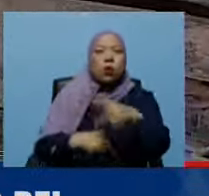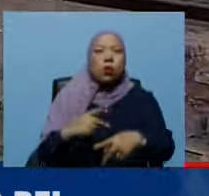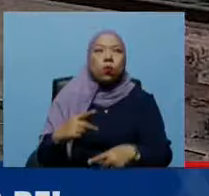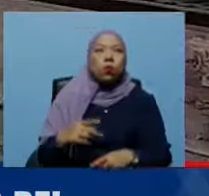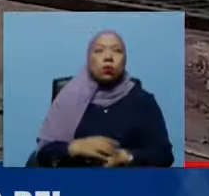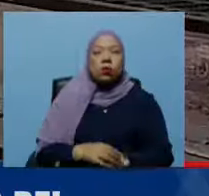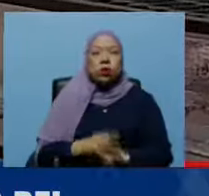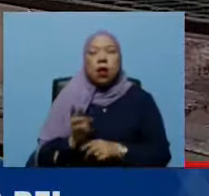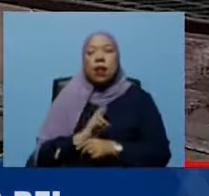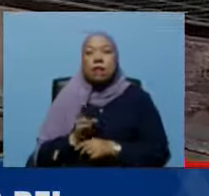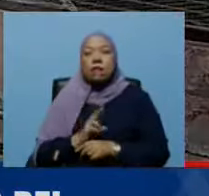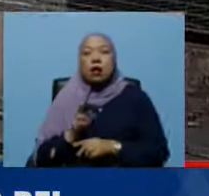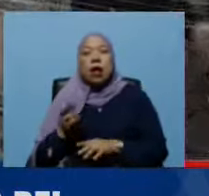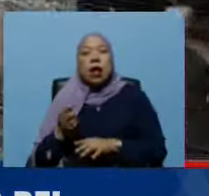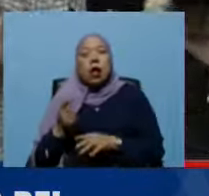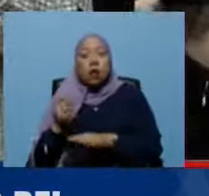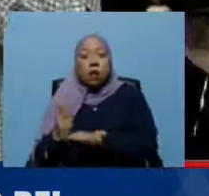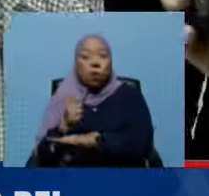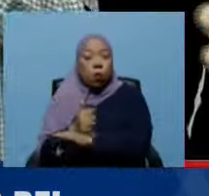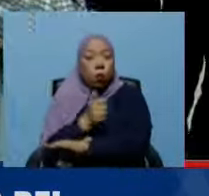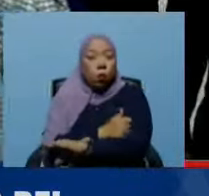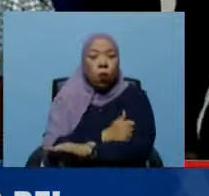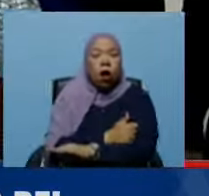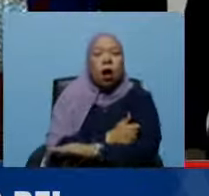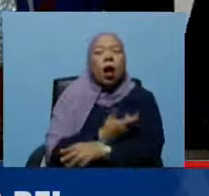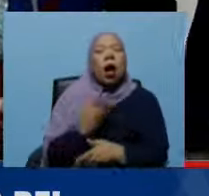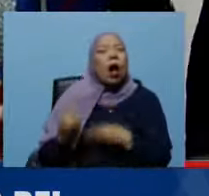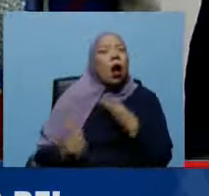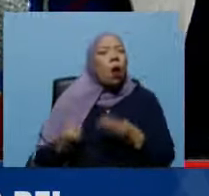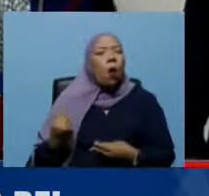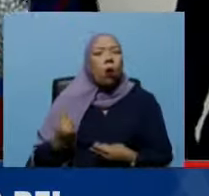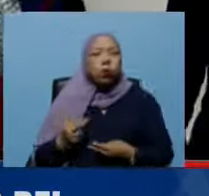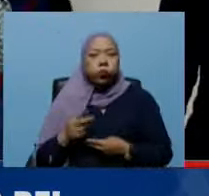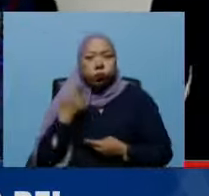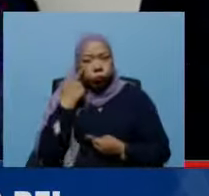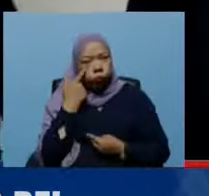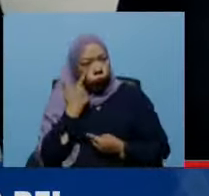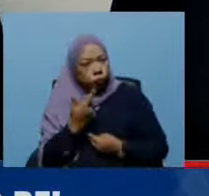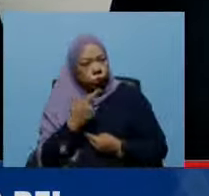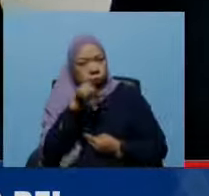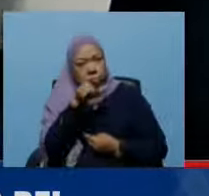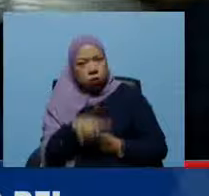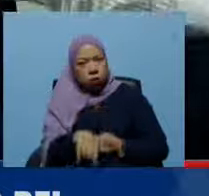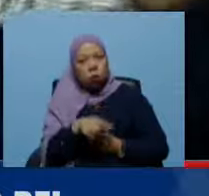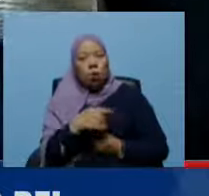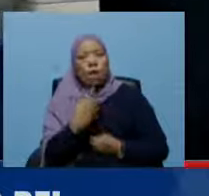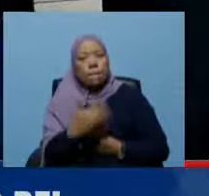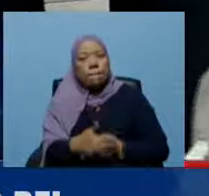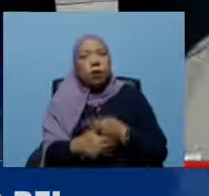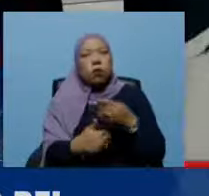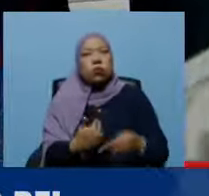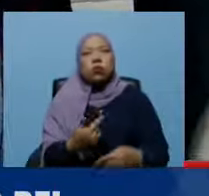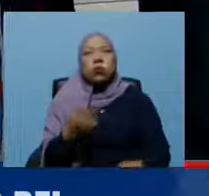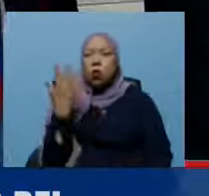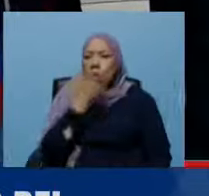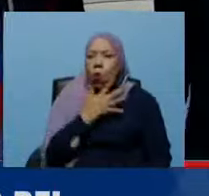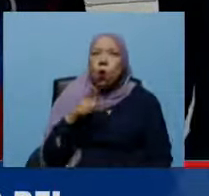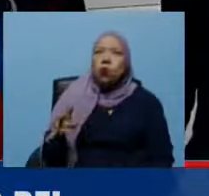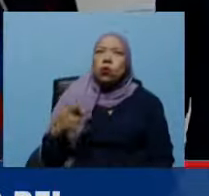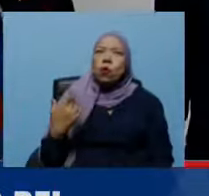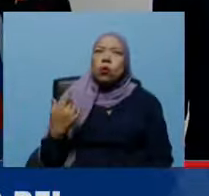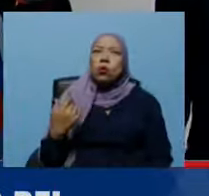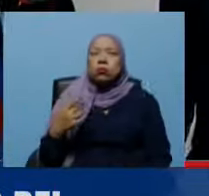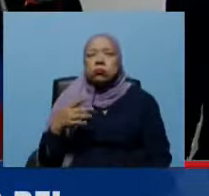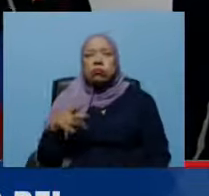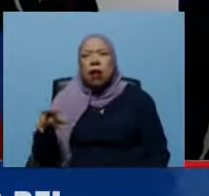está automatizado. Sí, sí. El proceso... Entonces, aquí tú chequeas, Freddy, paso a paso. Freddy, no te distraiga, ¿vale? Freddy